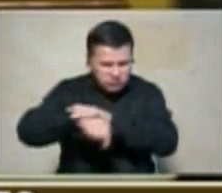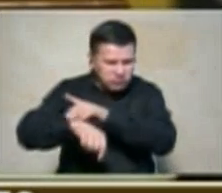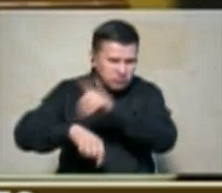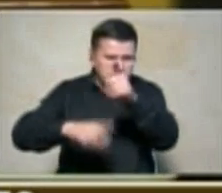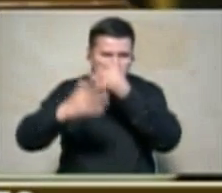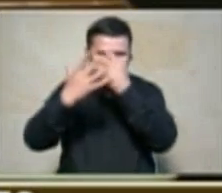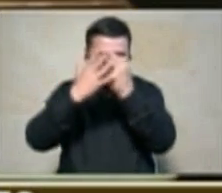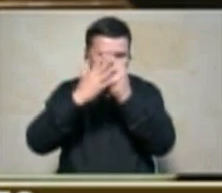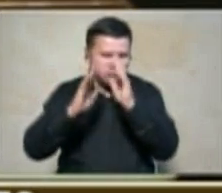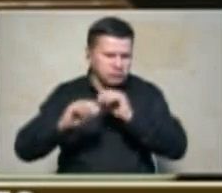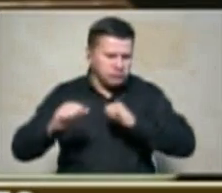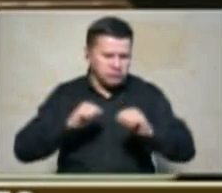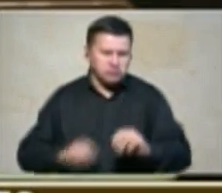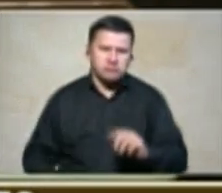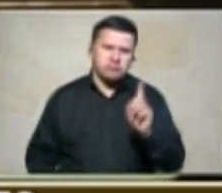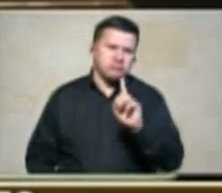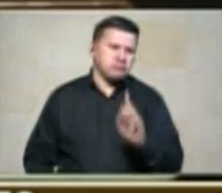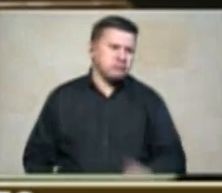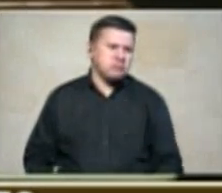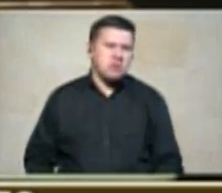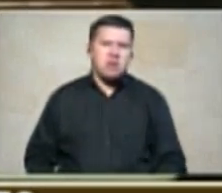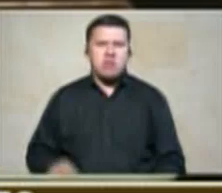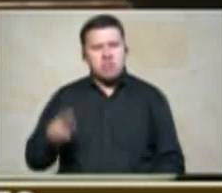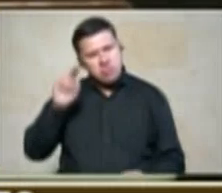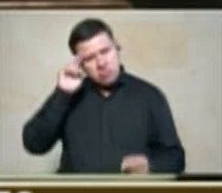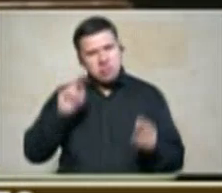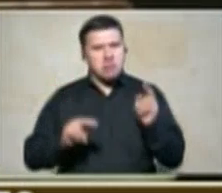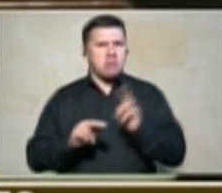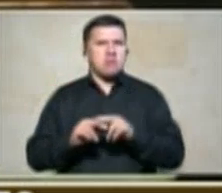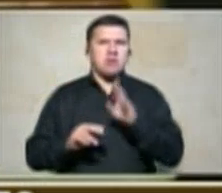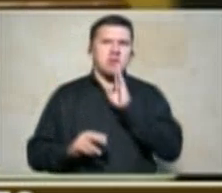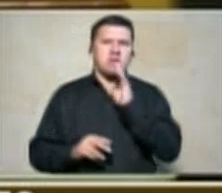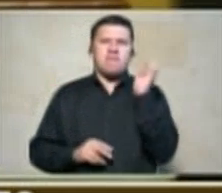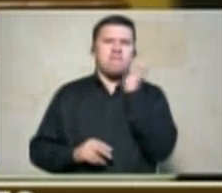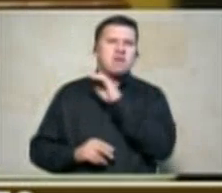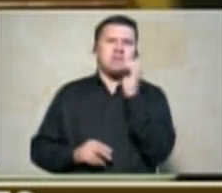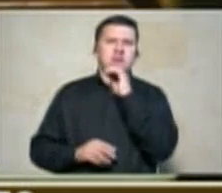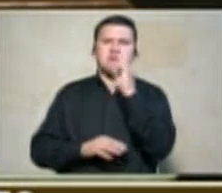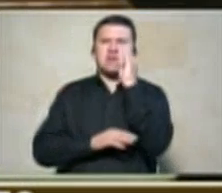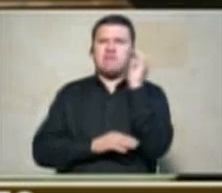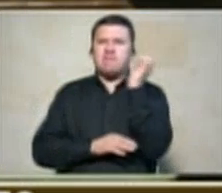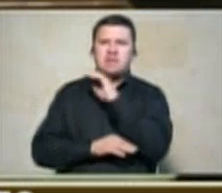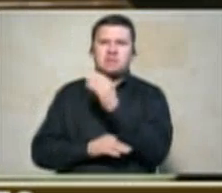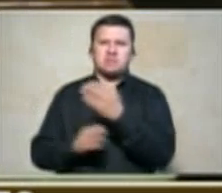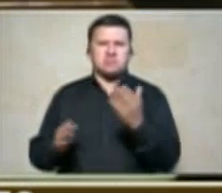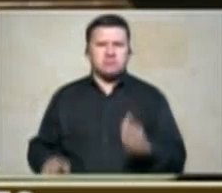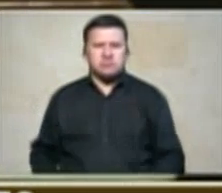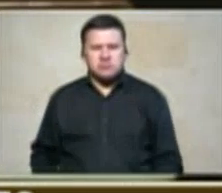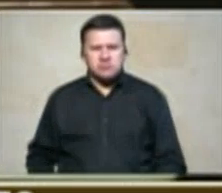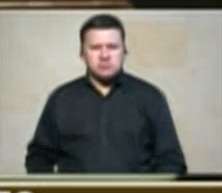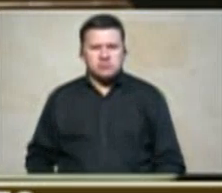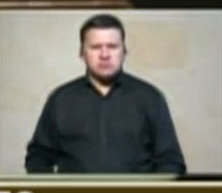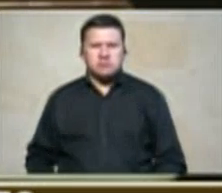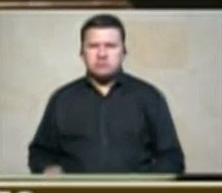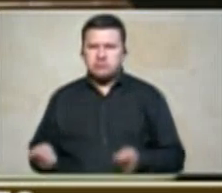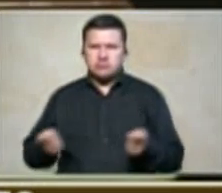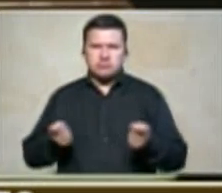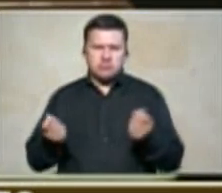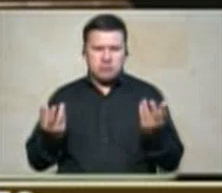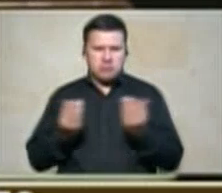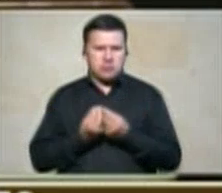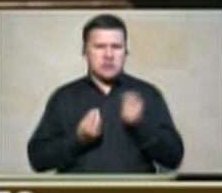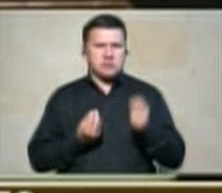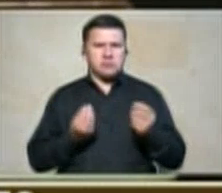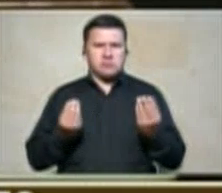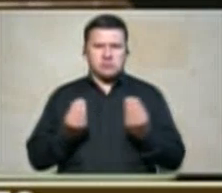cartel de falsos testigos administrados por colectivos de abogados al servicio de la guerrilla terrorista de las FARC.